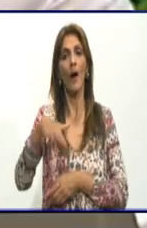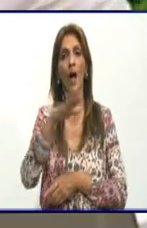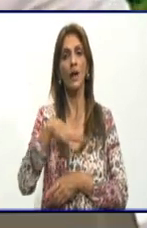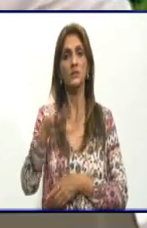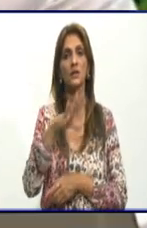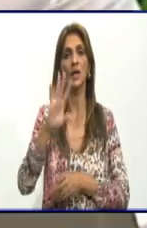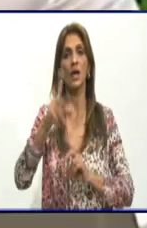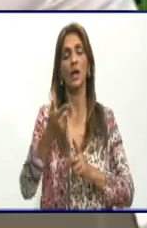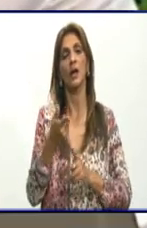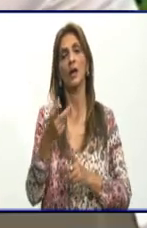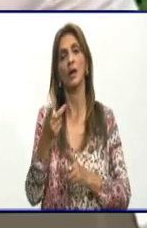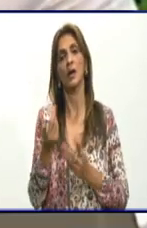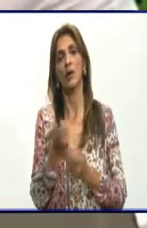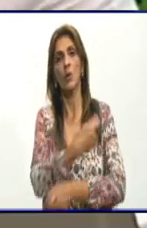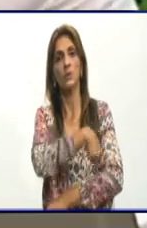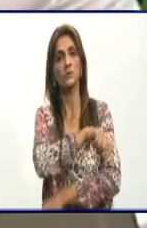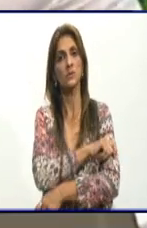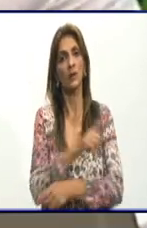reparto